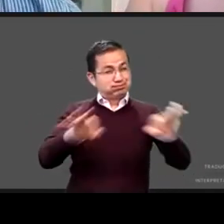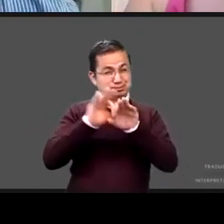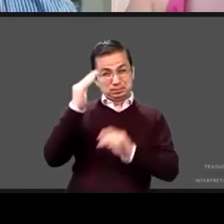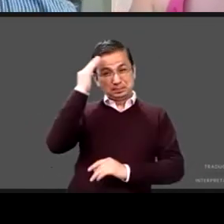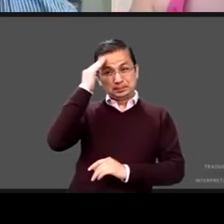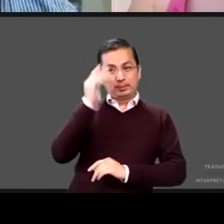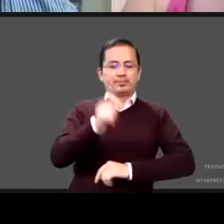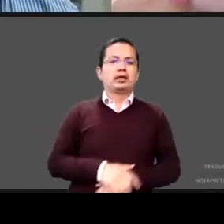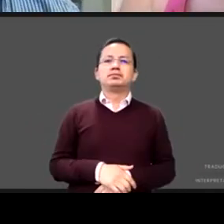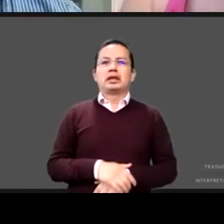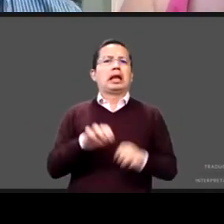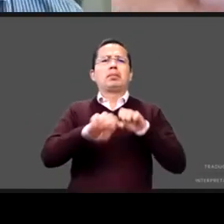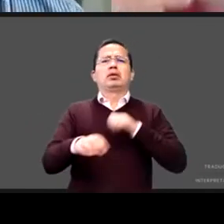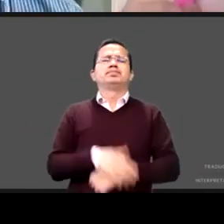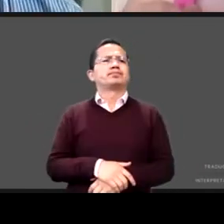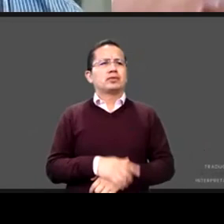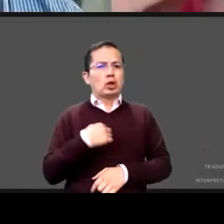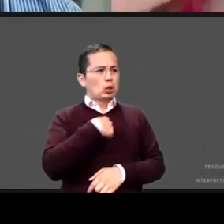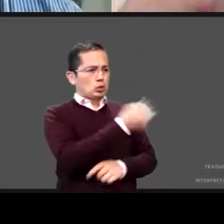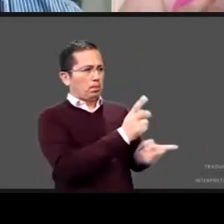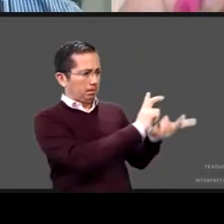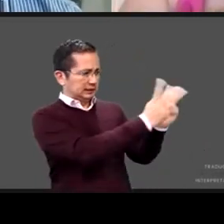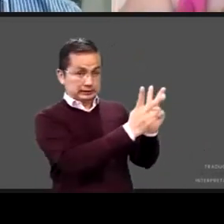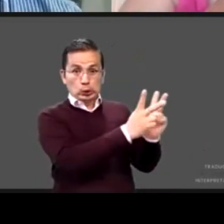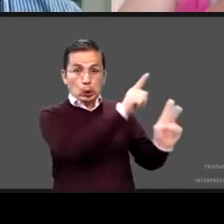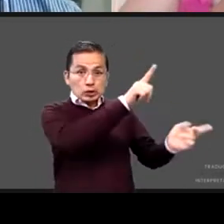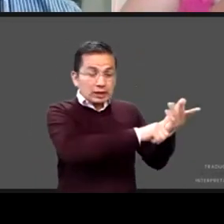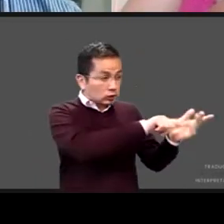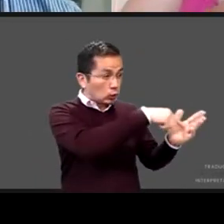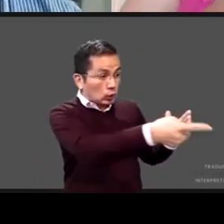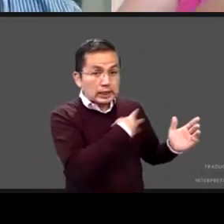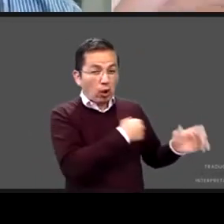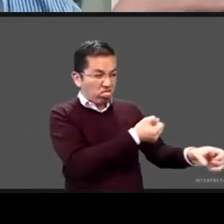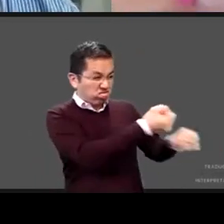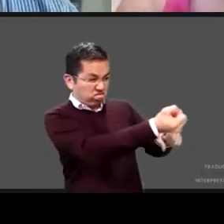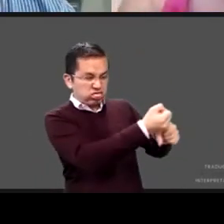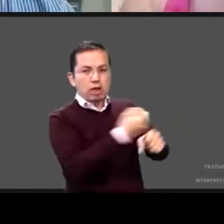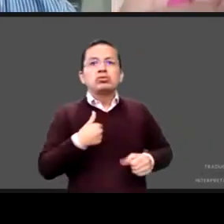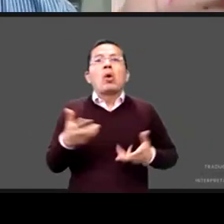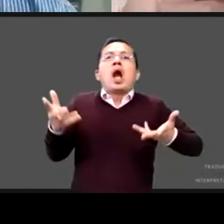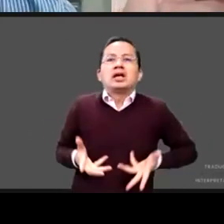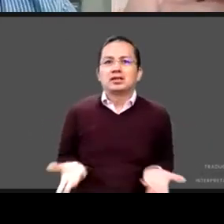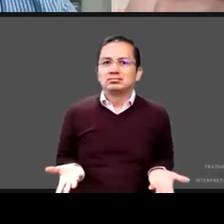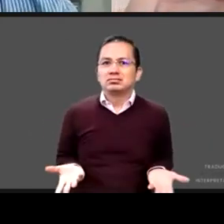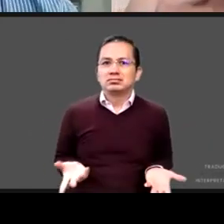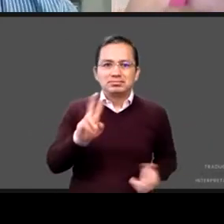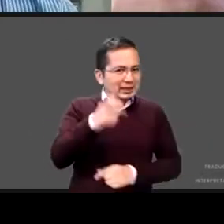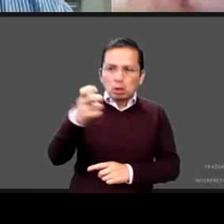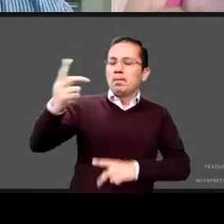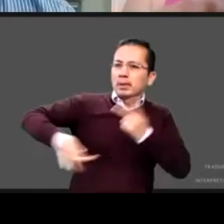vecina golpea y maltrata a sus hijos e hijas? Esta es una pregunta constante que sale en muchos